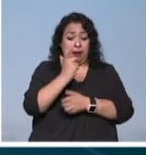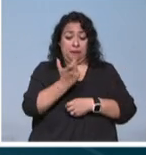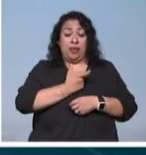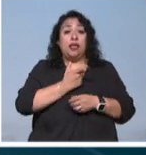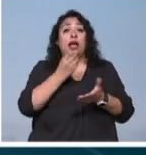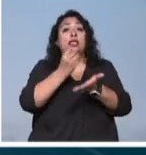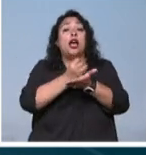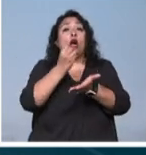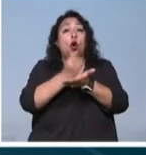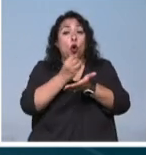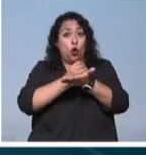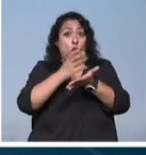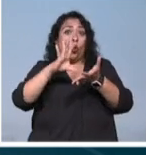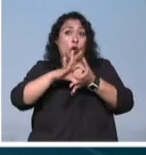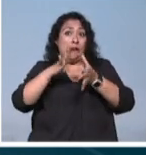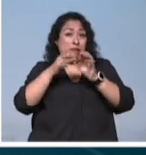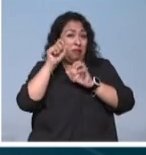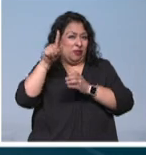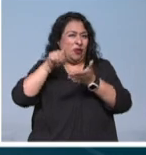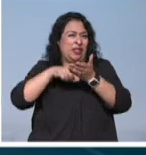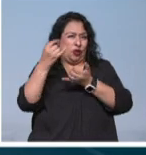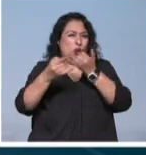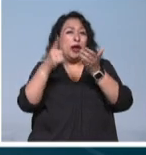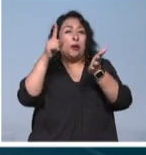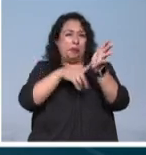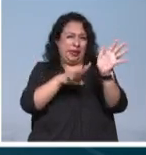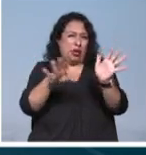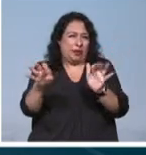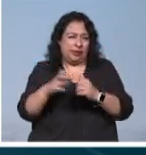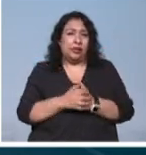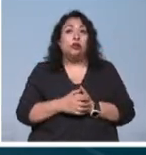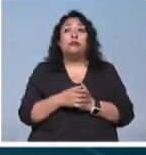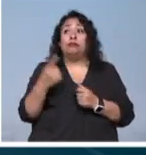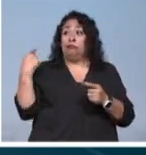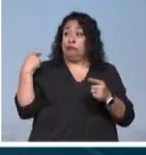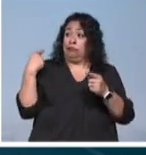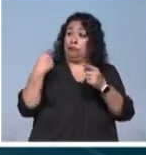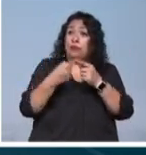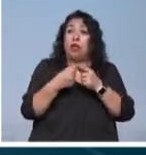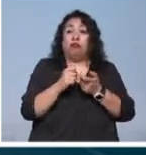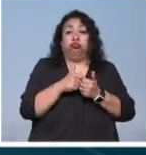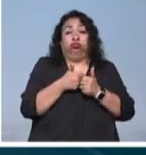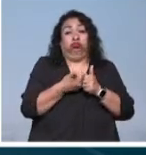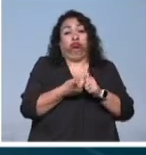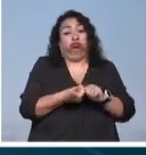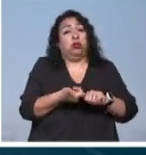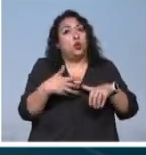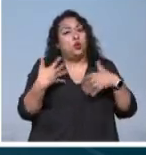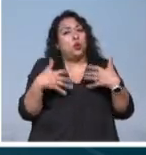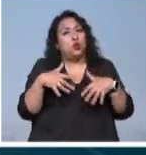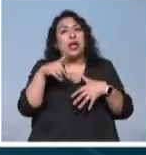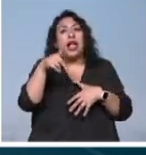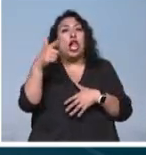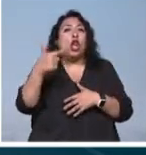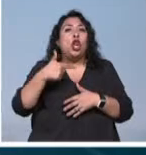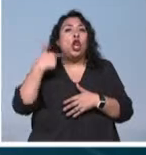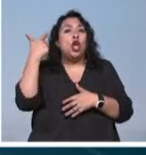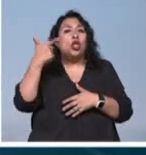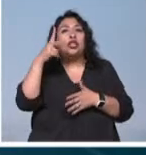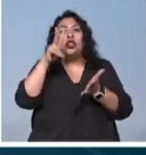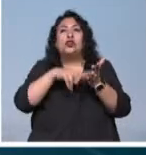de oro olímpica justo en esos Juegos de 1900. Desde ese entonces, el progreso ha sido notable. En Londres